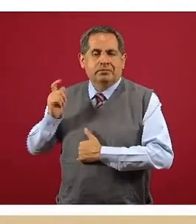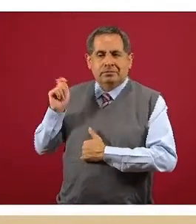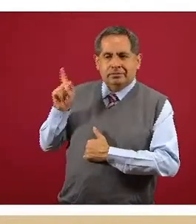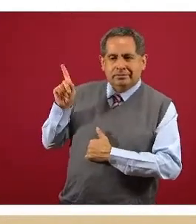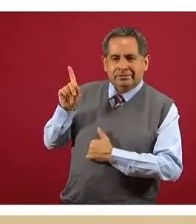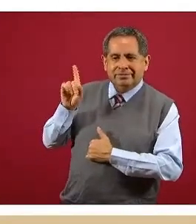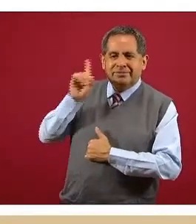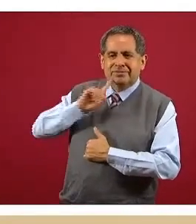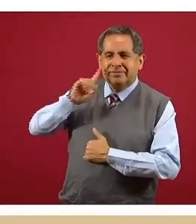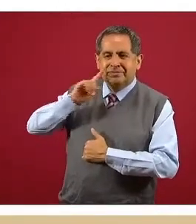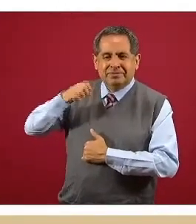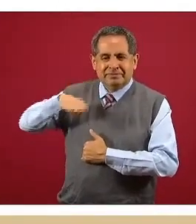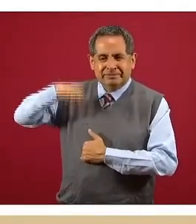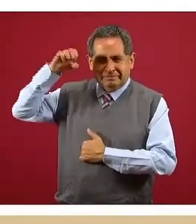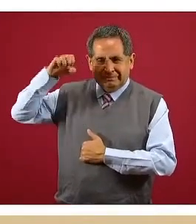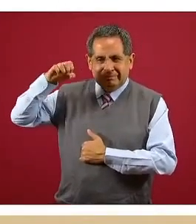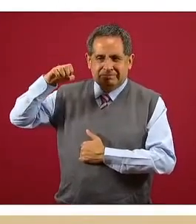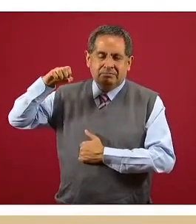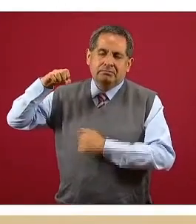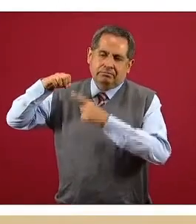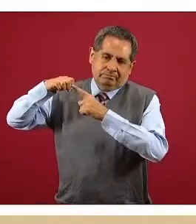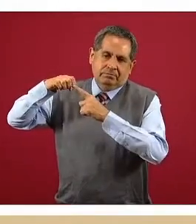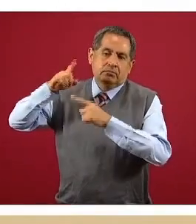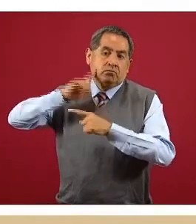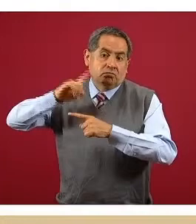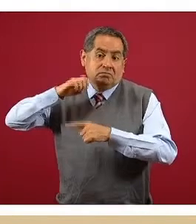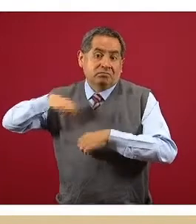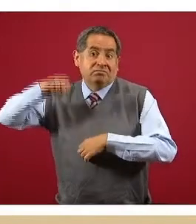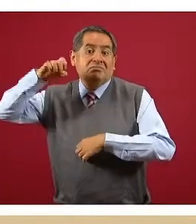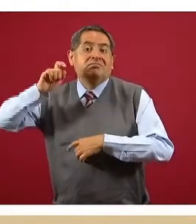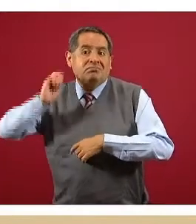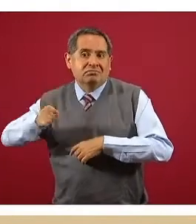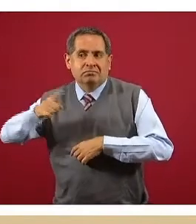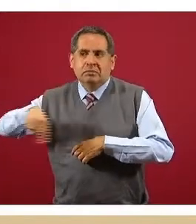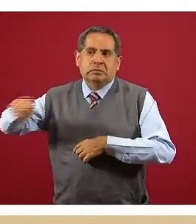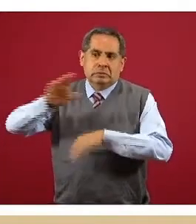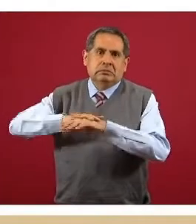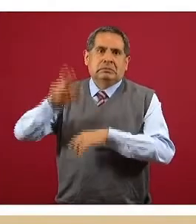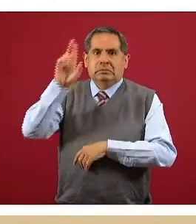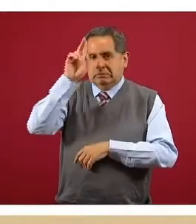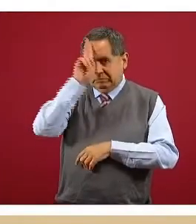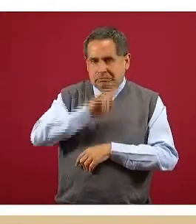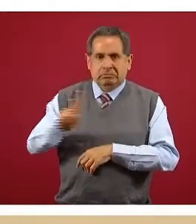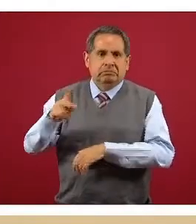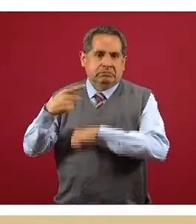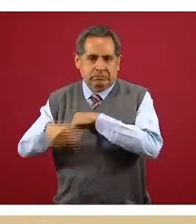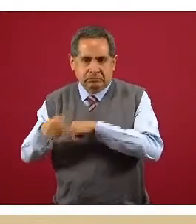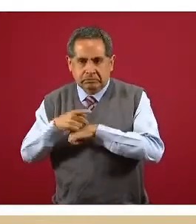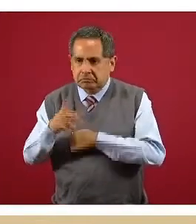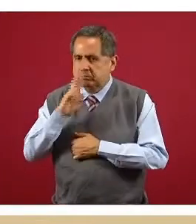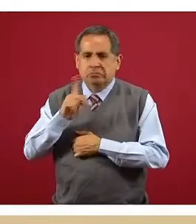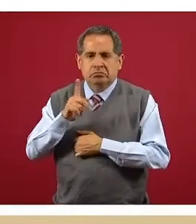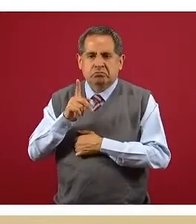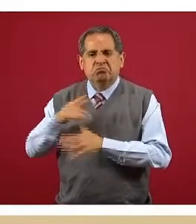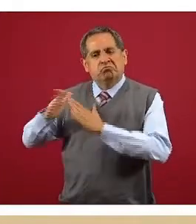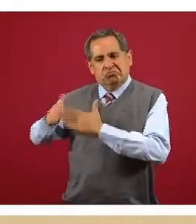mayor, que son uno de los grupos principales que más han afectado y que